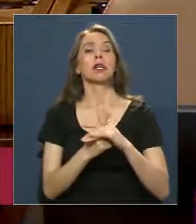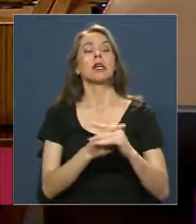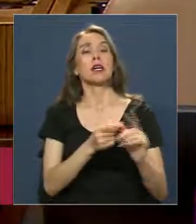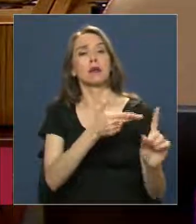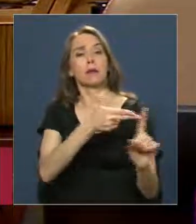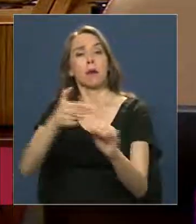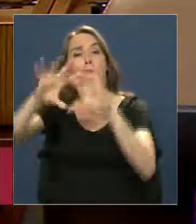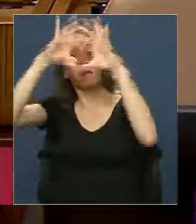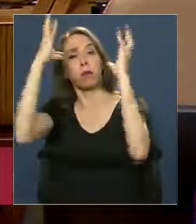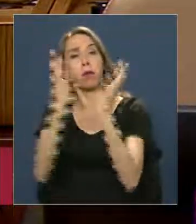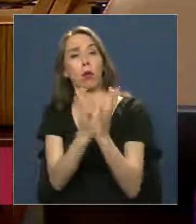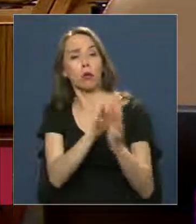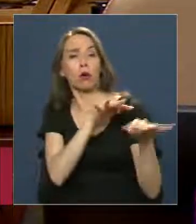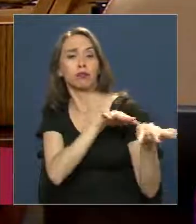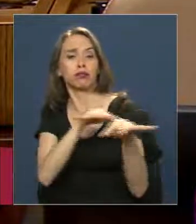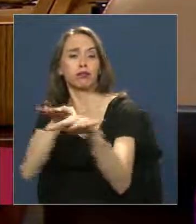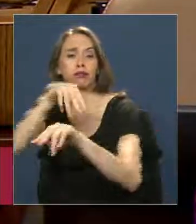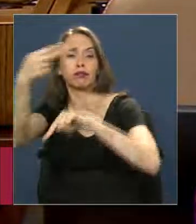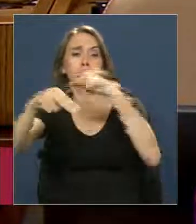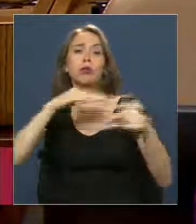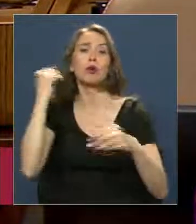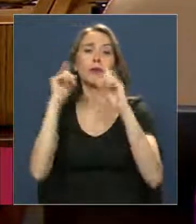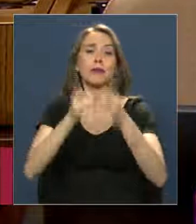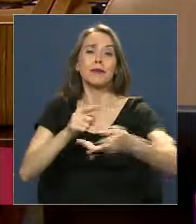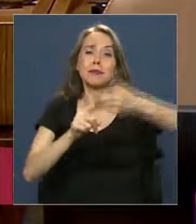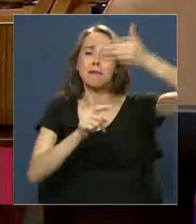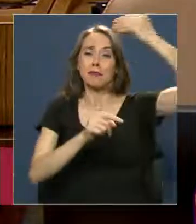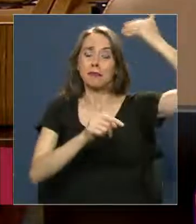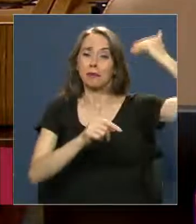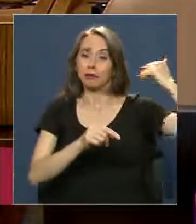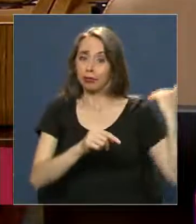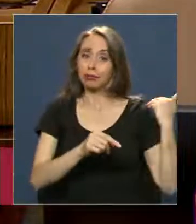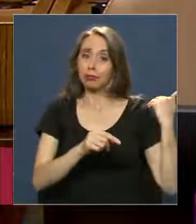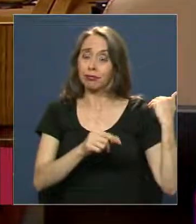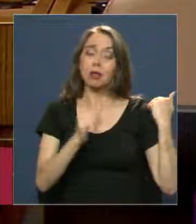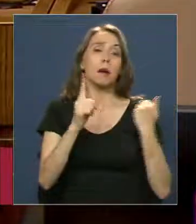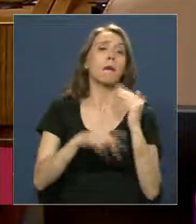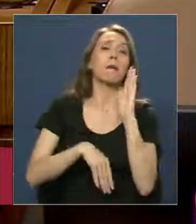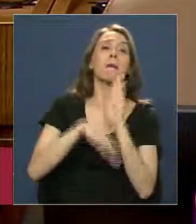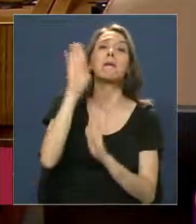genocidios y crímenes de lesa humanidad en el mundo se produjeron en su gran